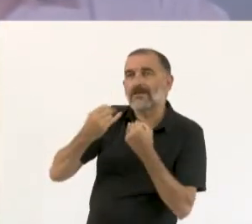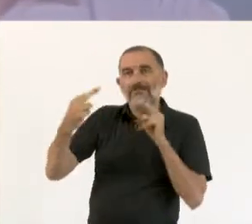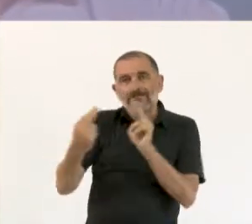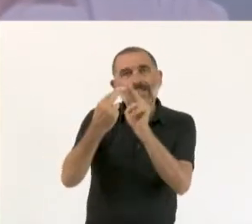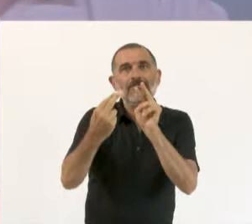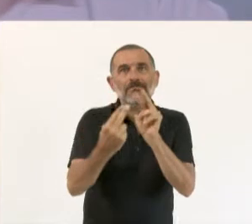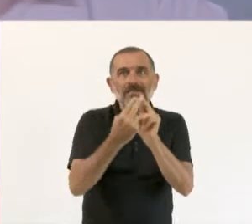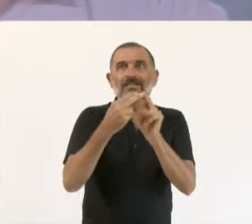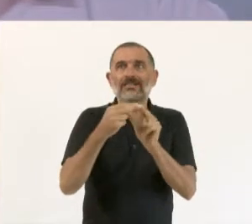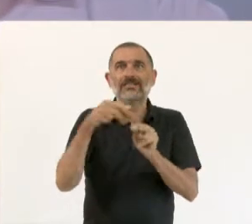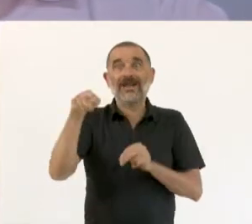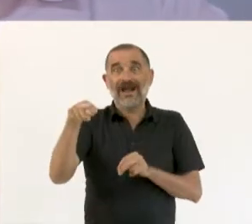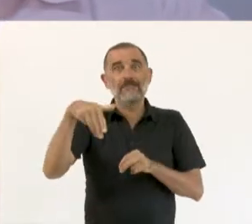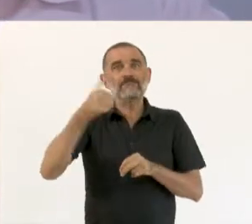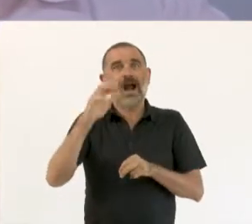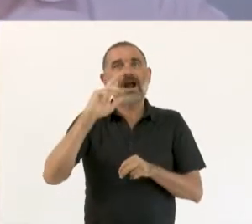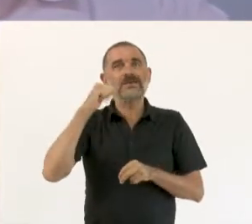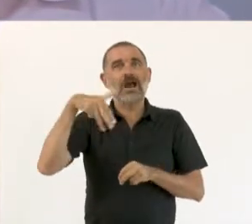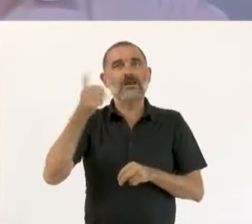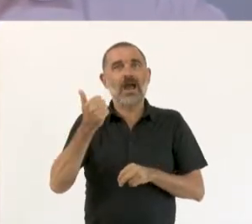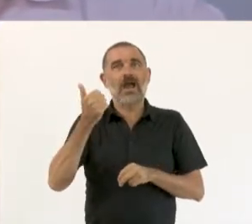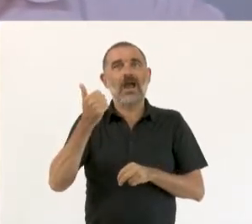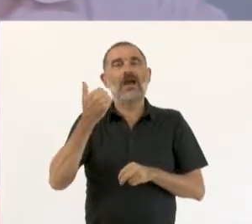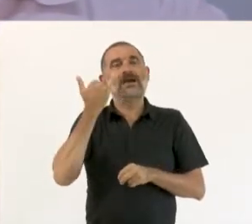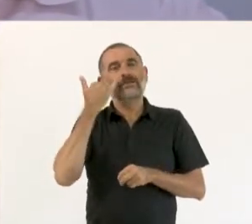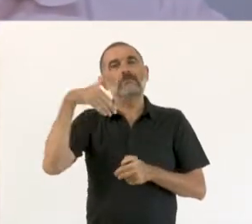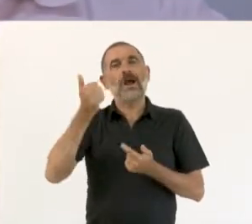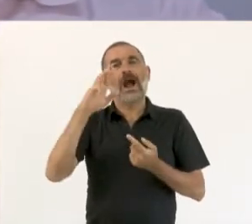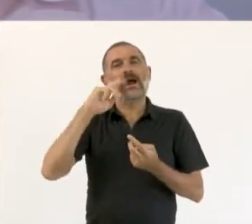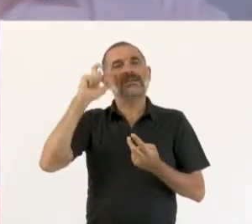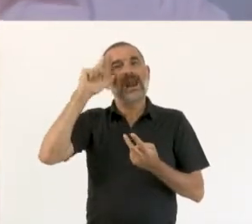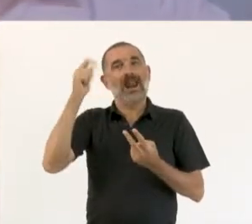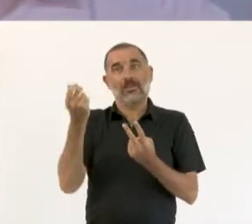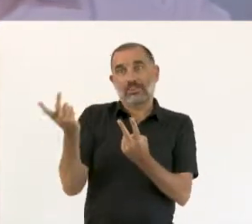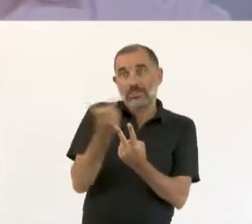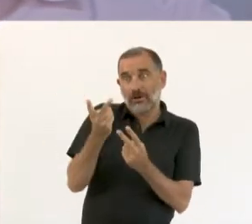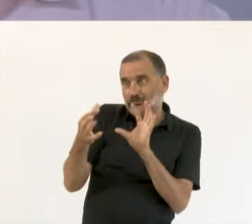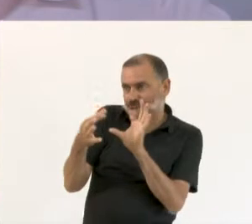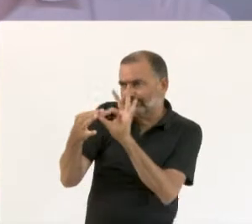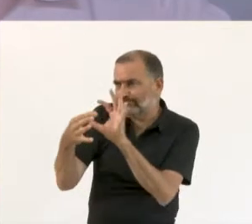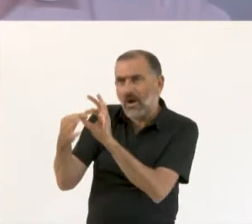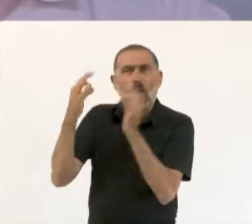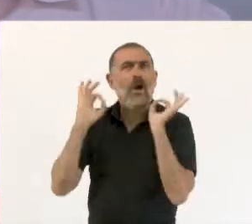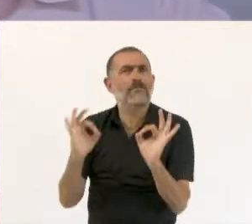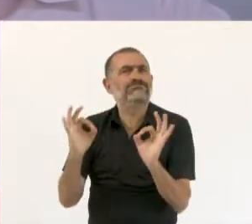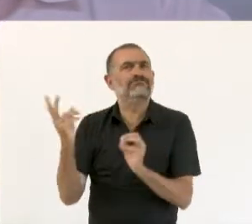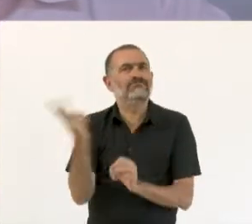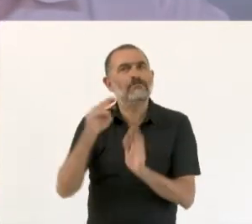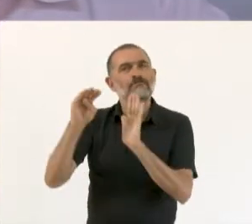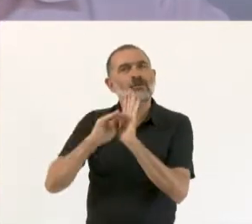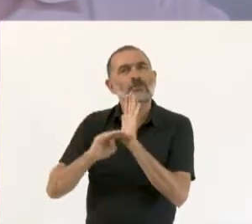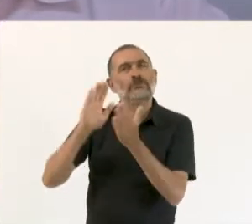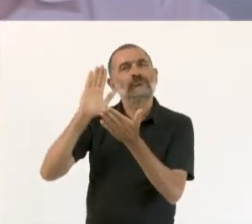Mariela, que están trabajando en un programa sumamente interesante que tiene que ver con los pueblos originarios